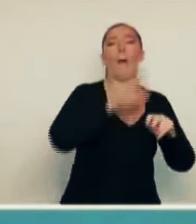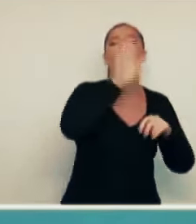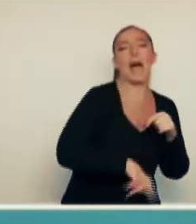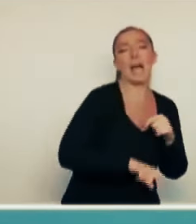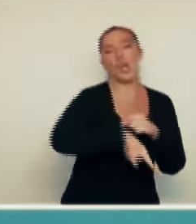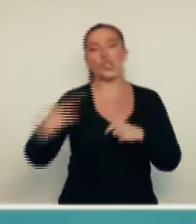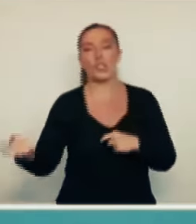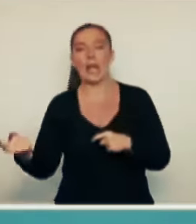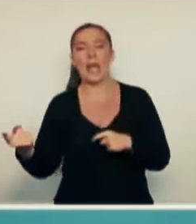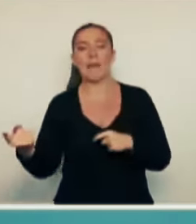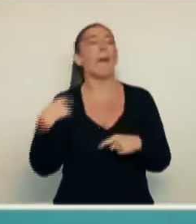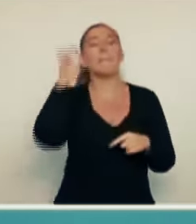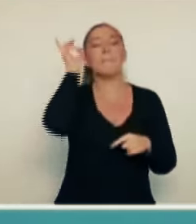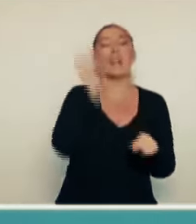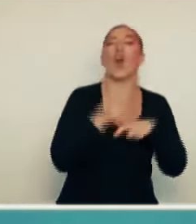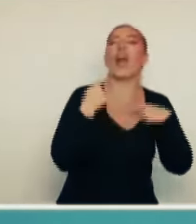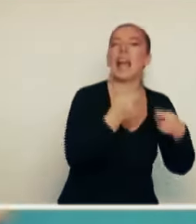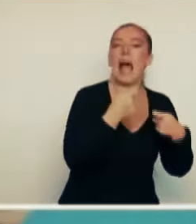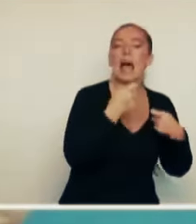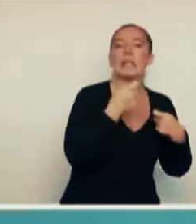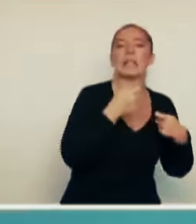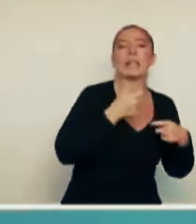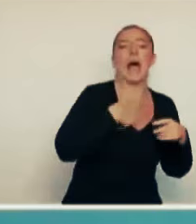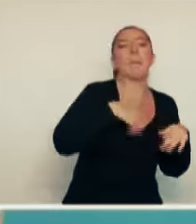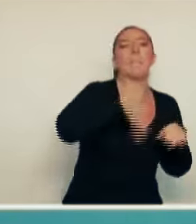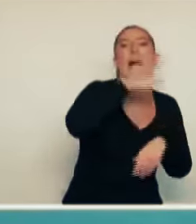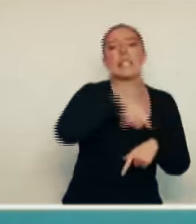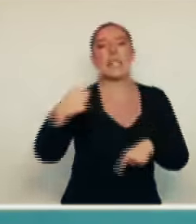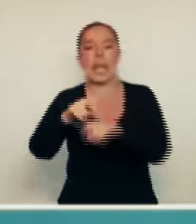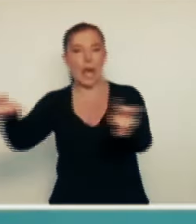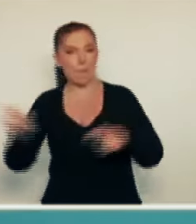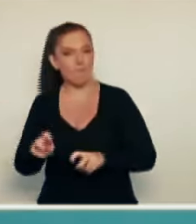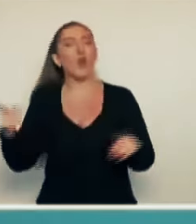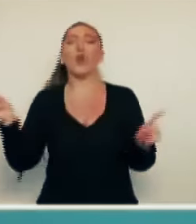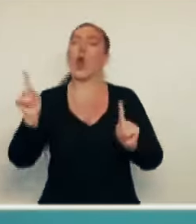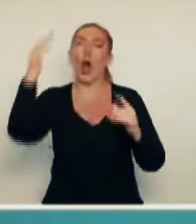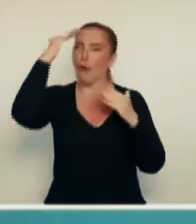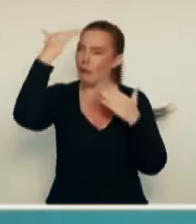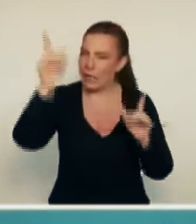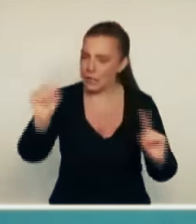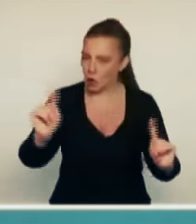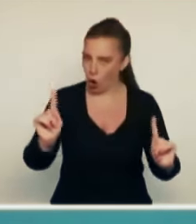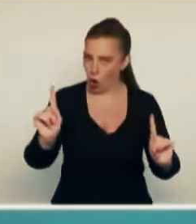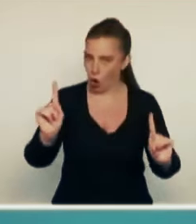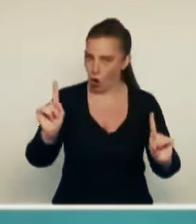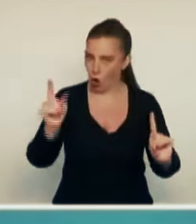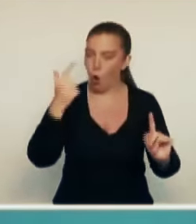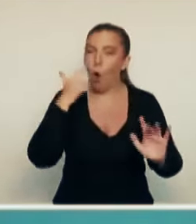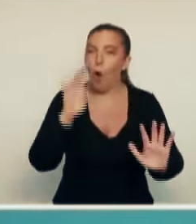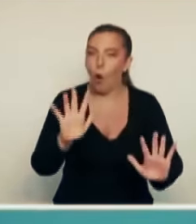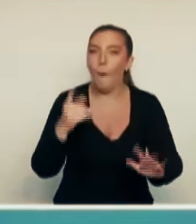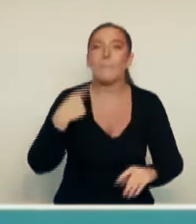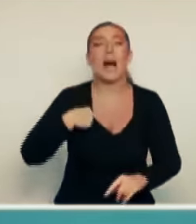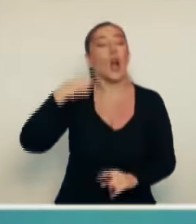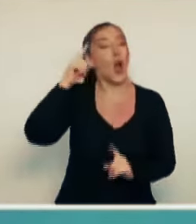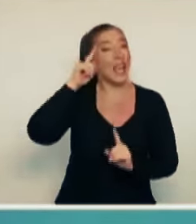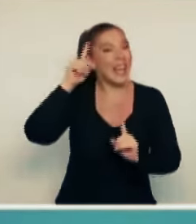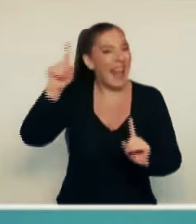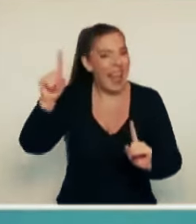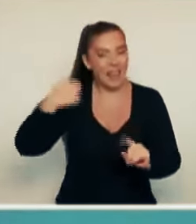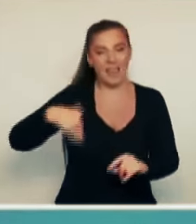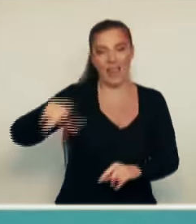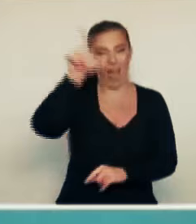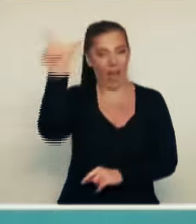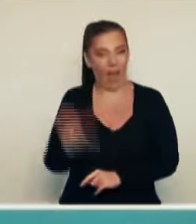quiero que digan, no estaba felicitando a los que tienen... No, no, no. Pero creer que en la